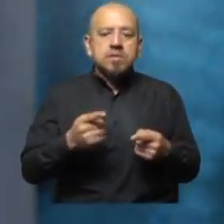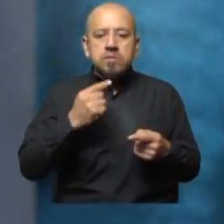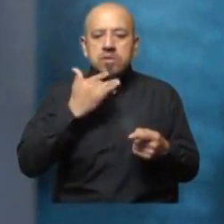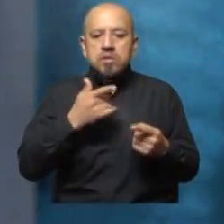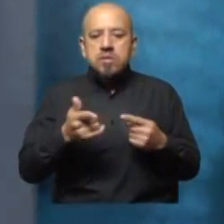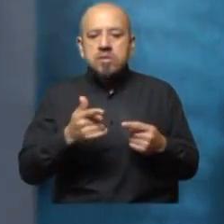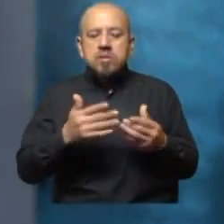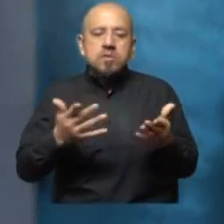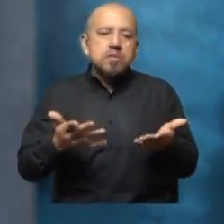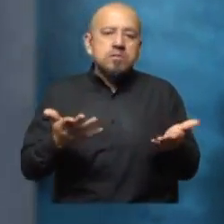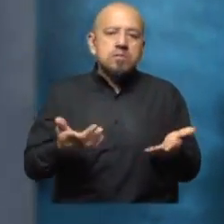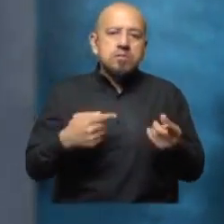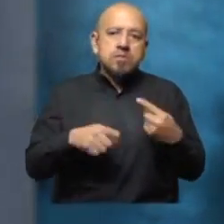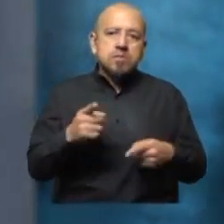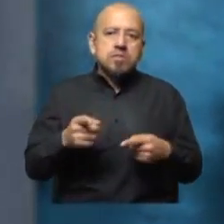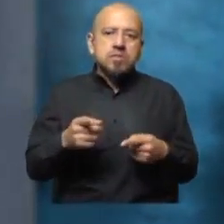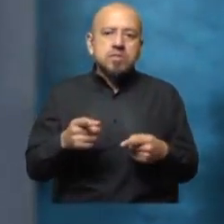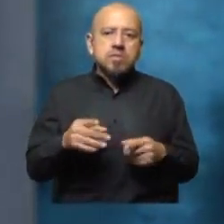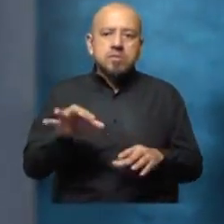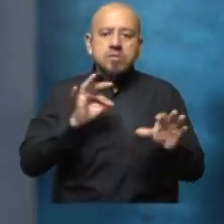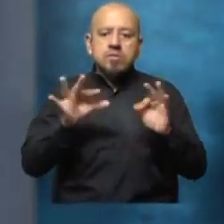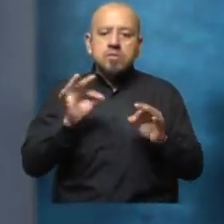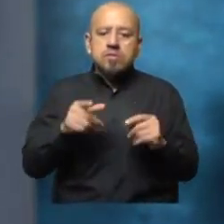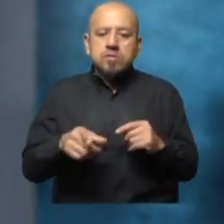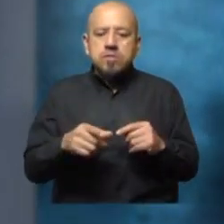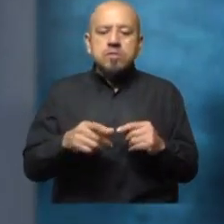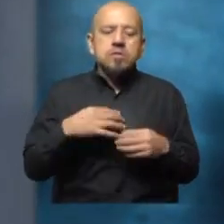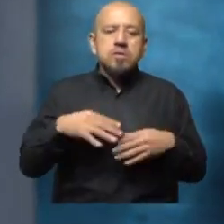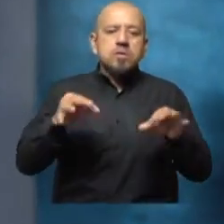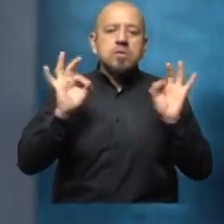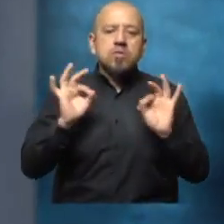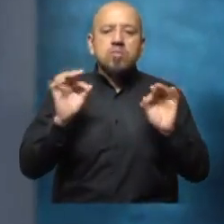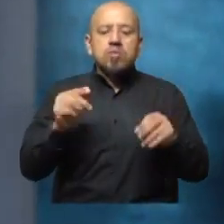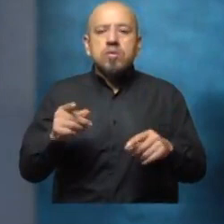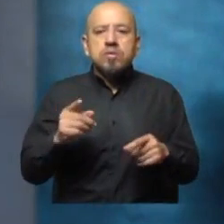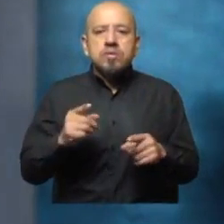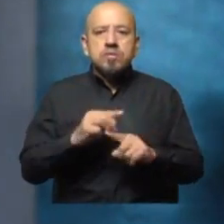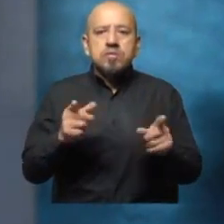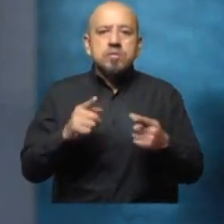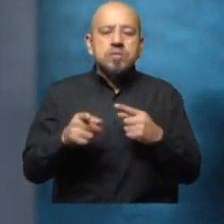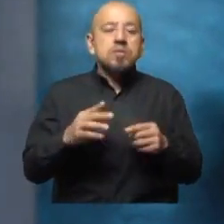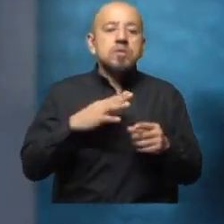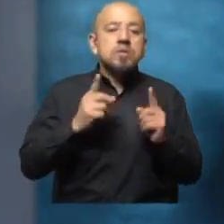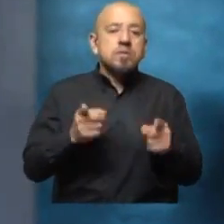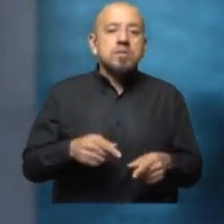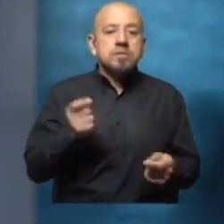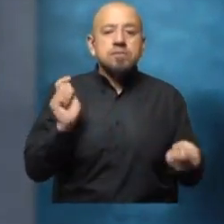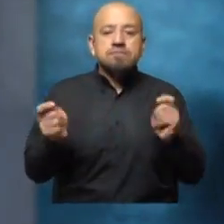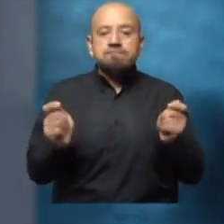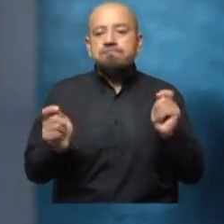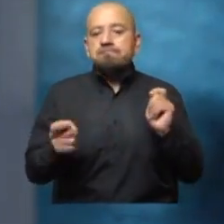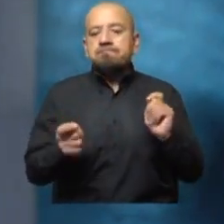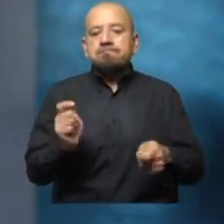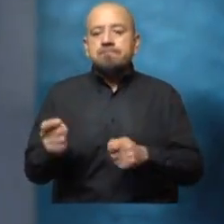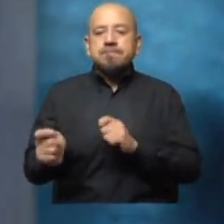algunas notas acompañar algo pero dijo me siento esté más cómoda sin instrumento y después me gusta mucho tocar la batería que no tengo en